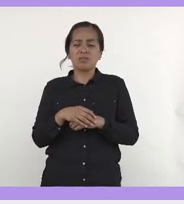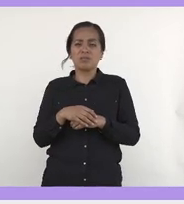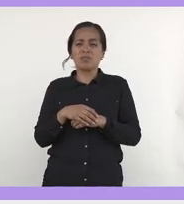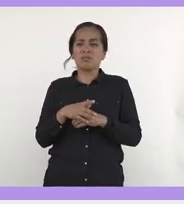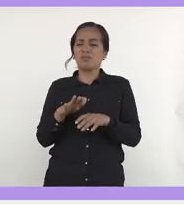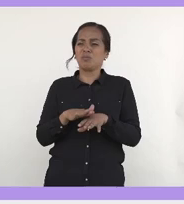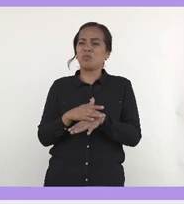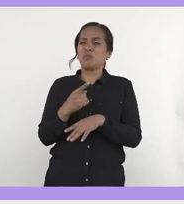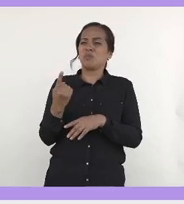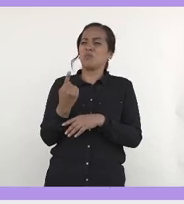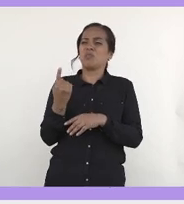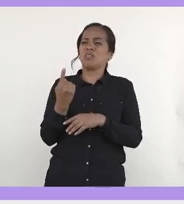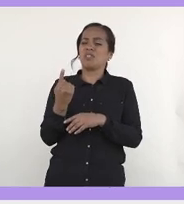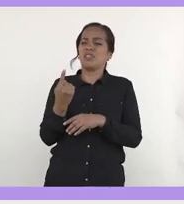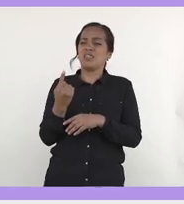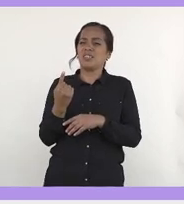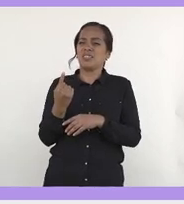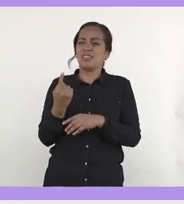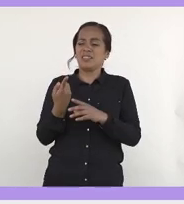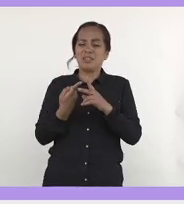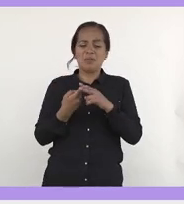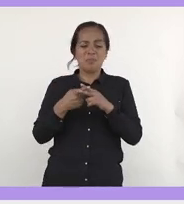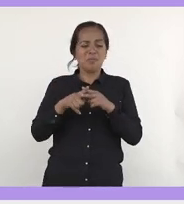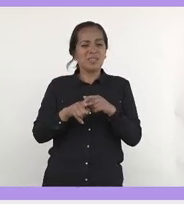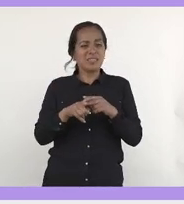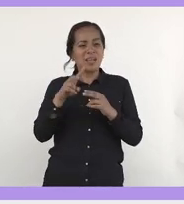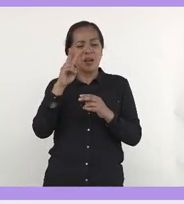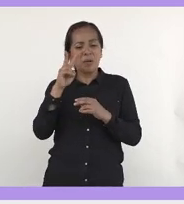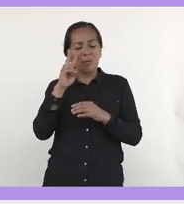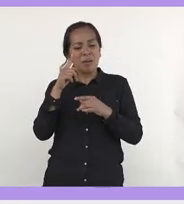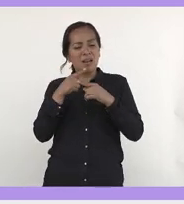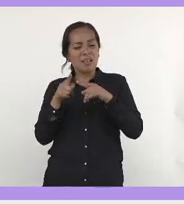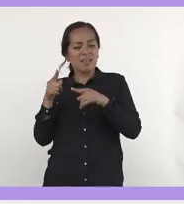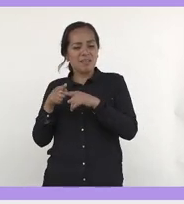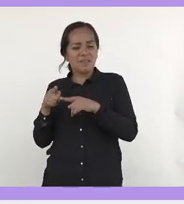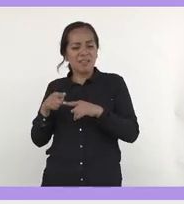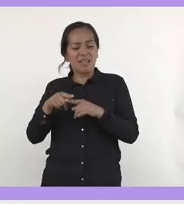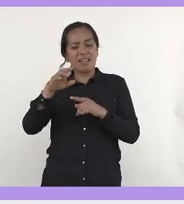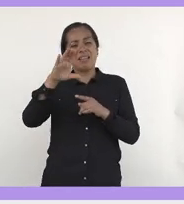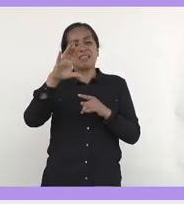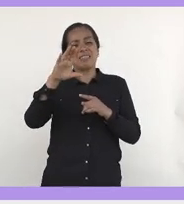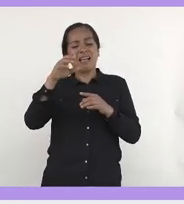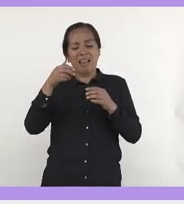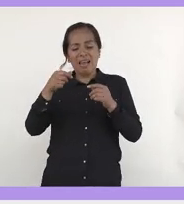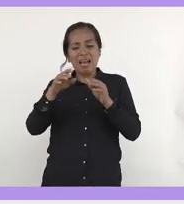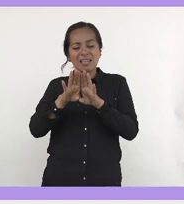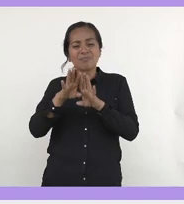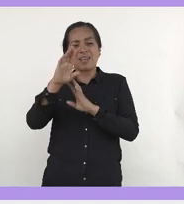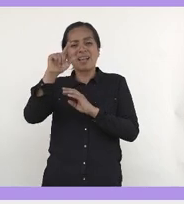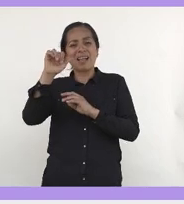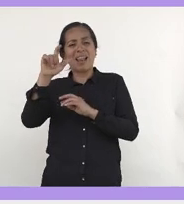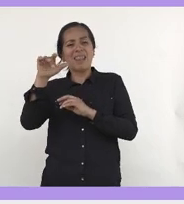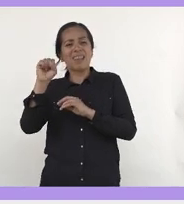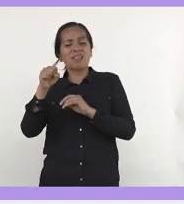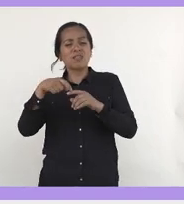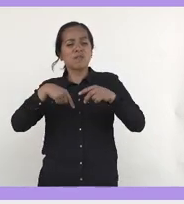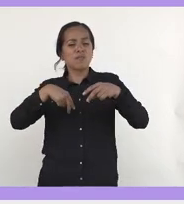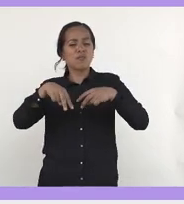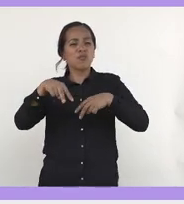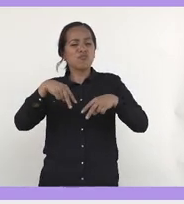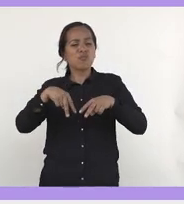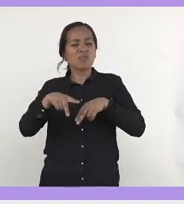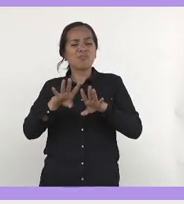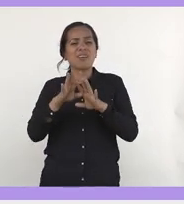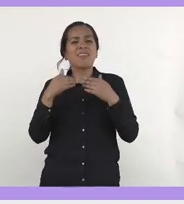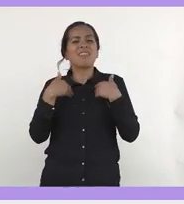O sea empecé empecé a notar también las diferencias en la calidad del del fútbol y